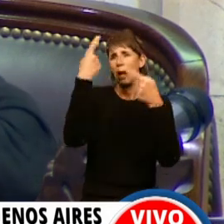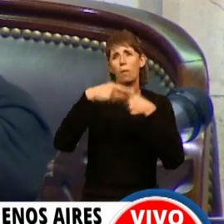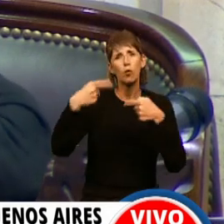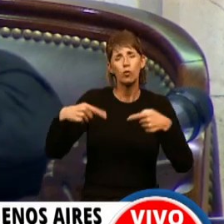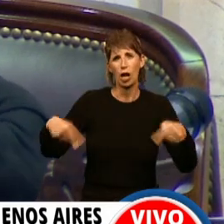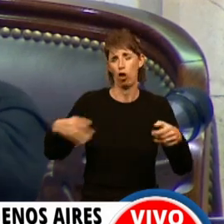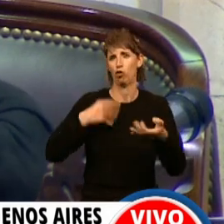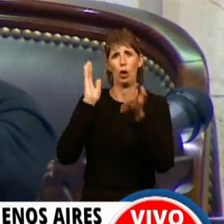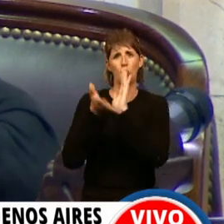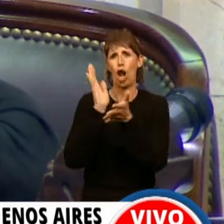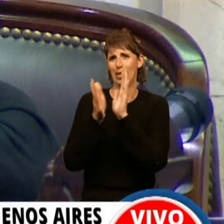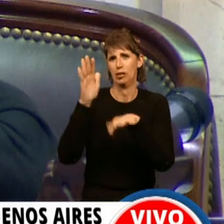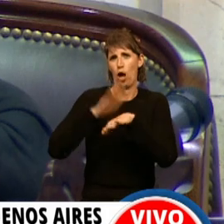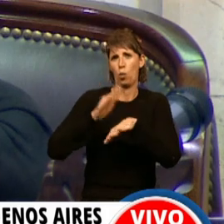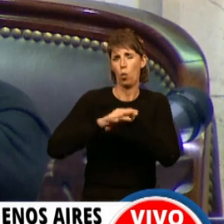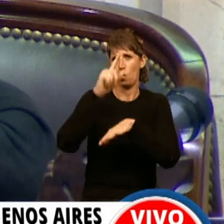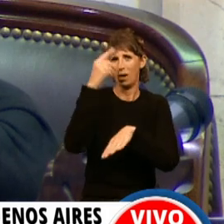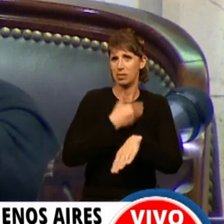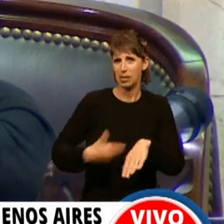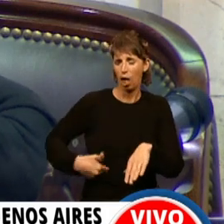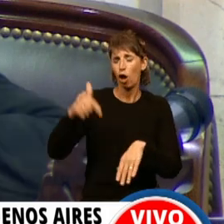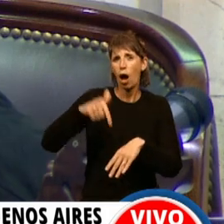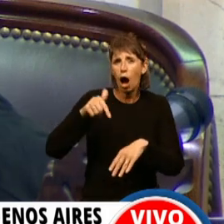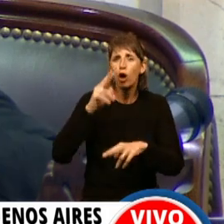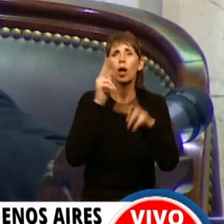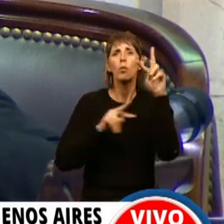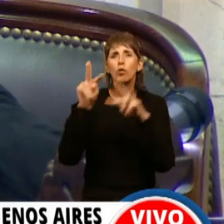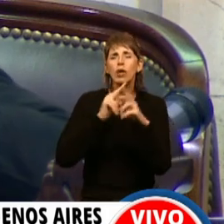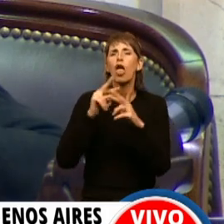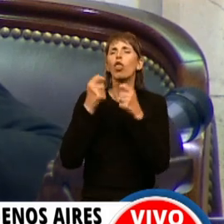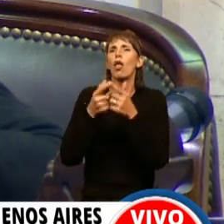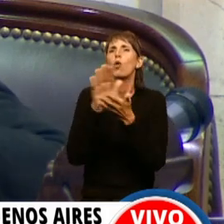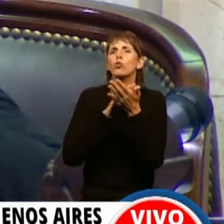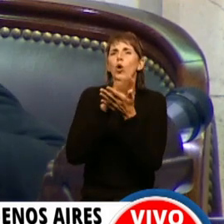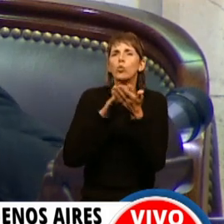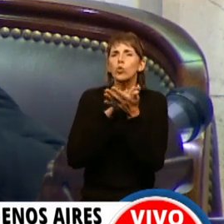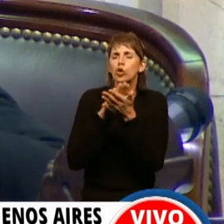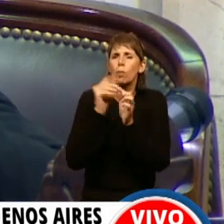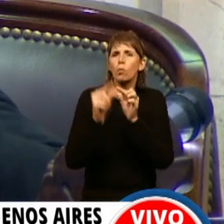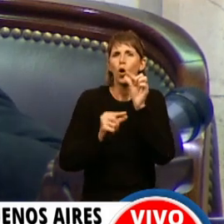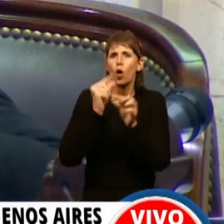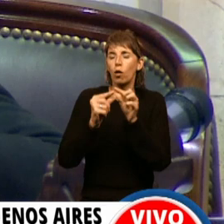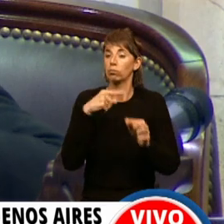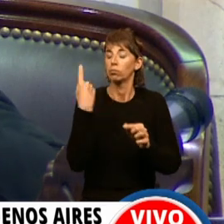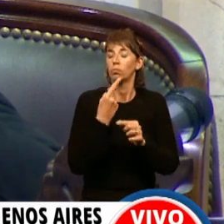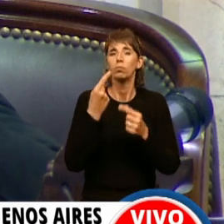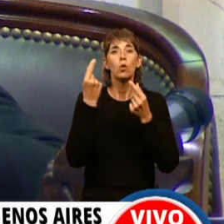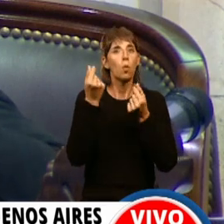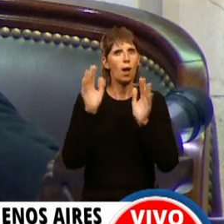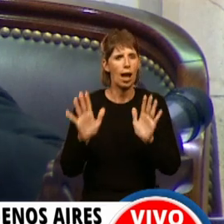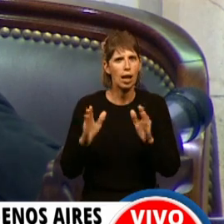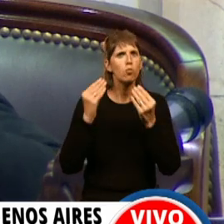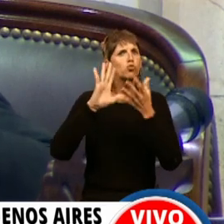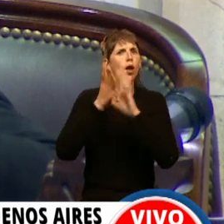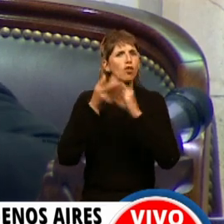validad violencia estatal estamos buscando la reparación pequeña para eso quiero tenemos que valorarlo porque es una manera